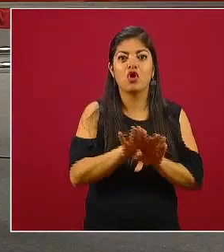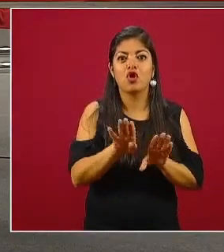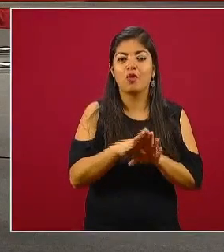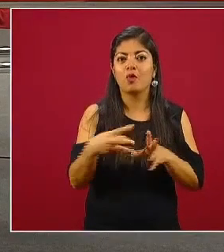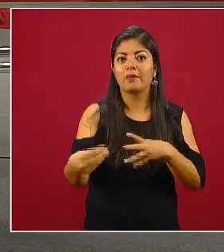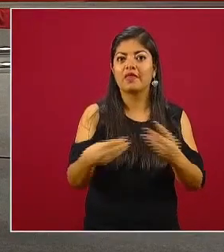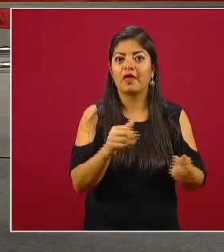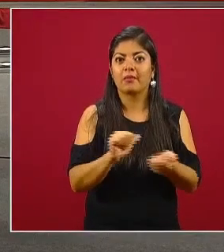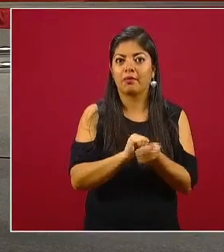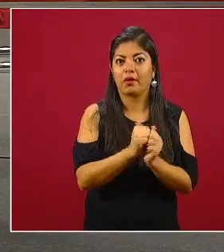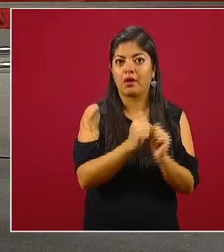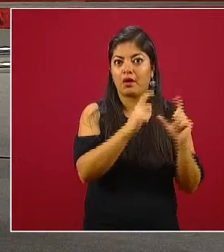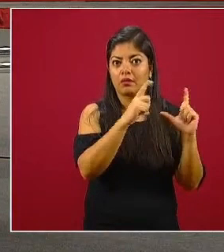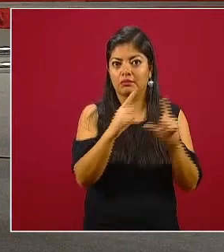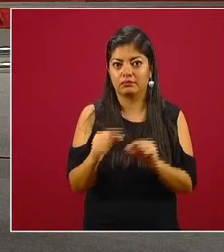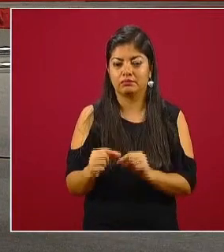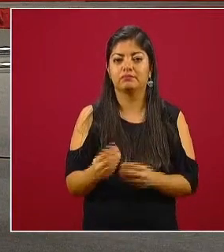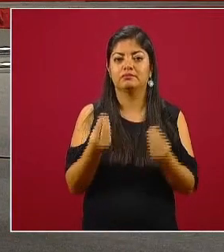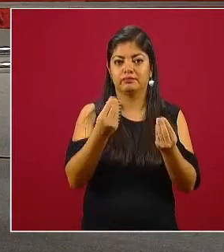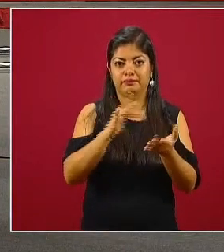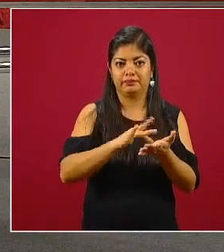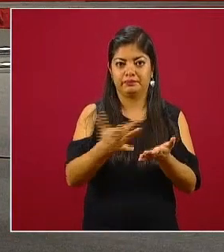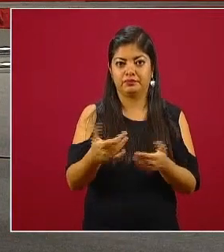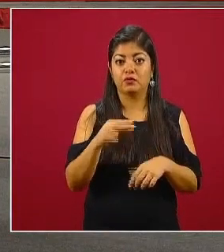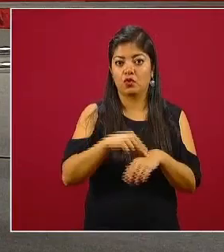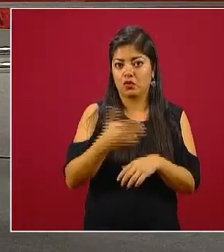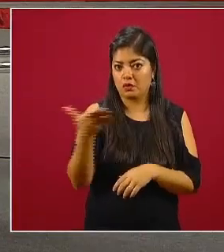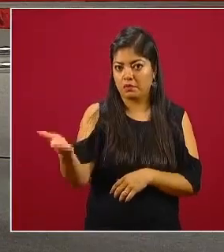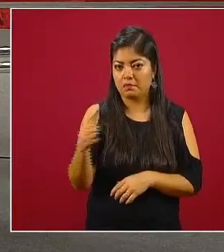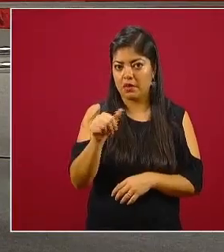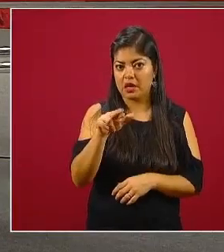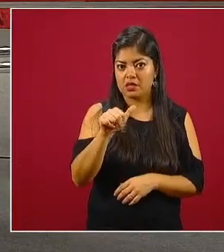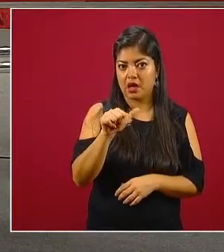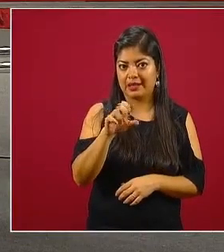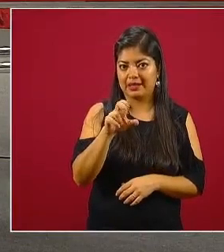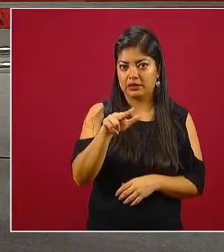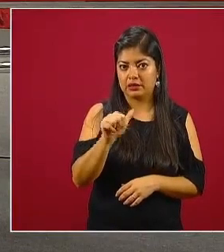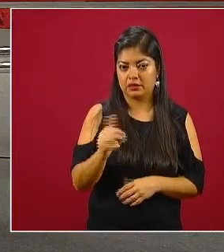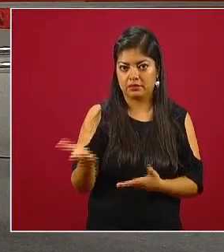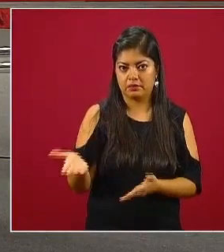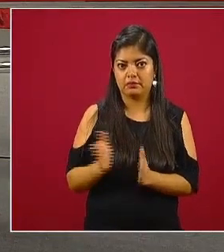epidemia. Muchas gracias. Doctora María Elena Álvarez Builla, por favor.